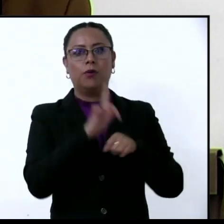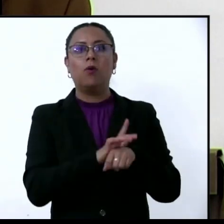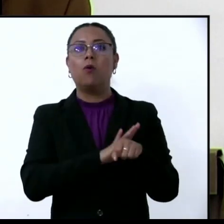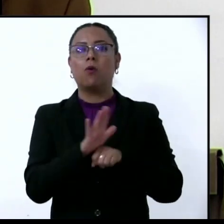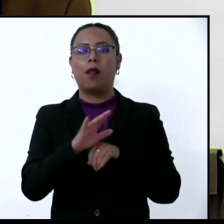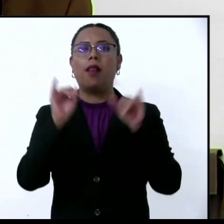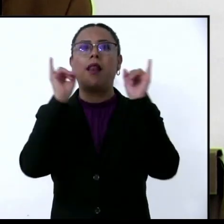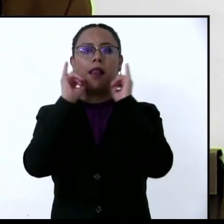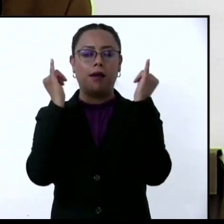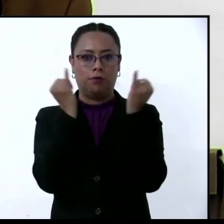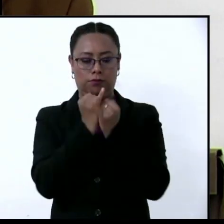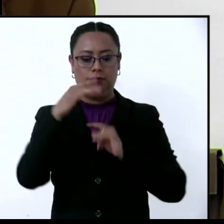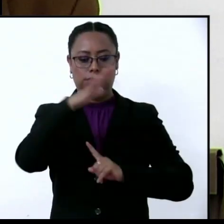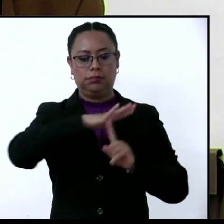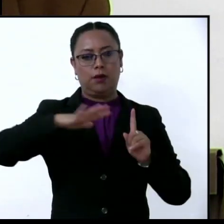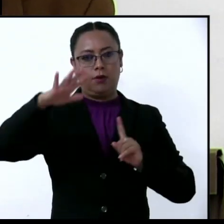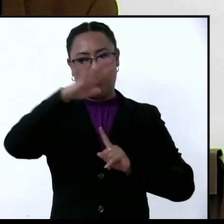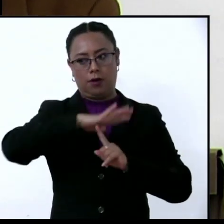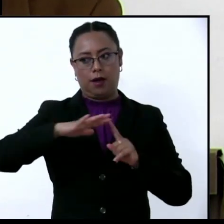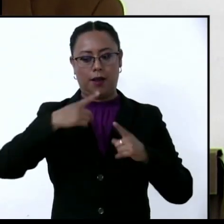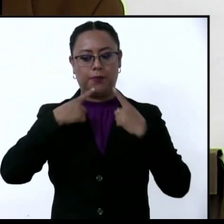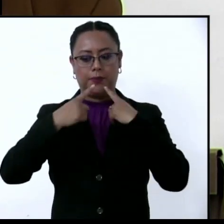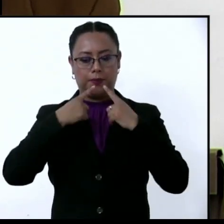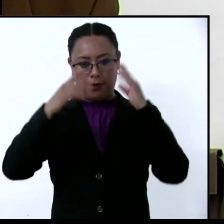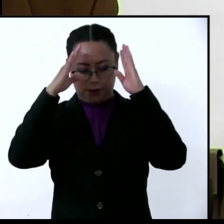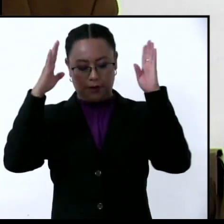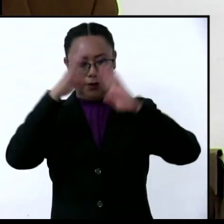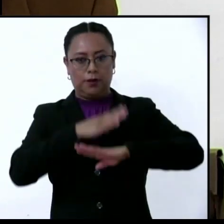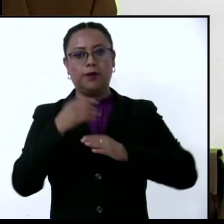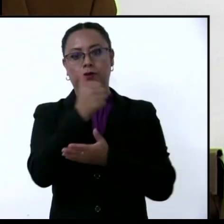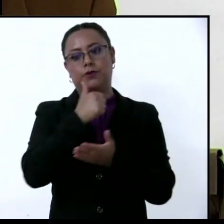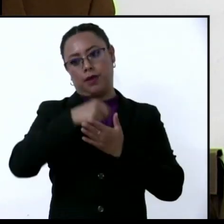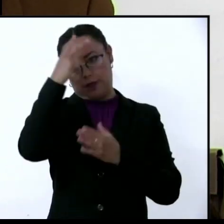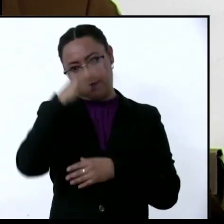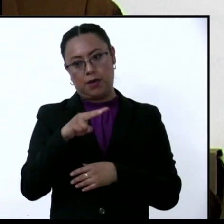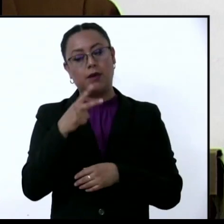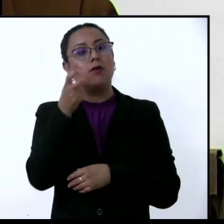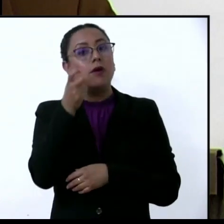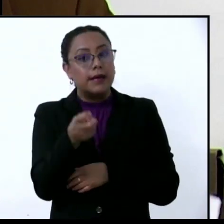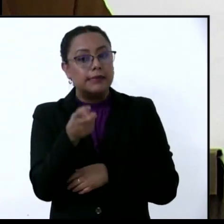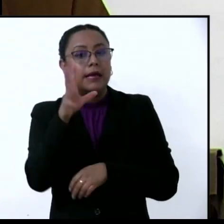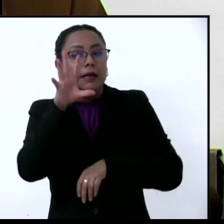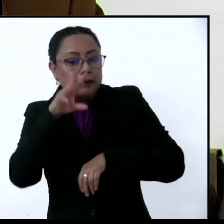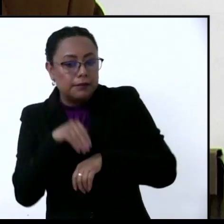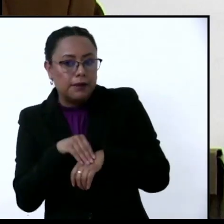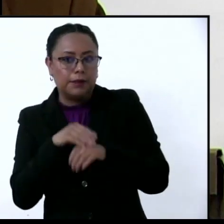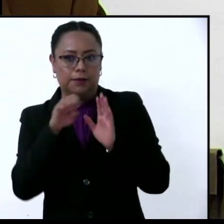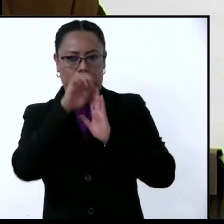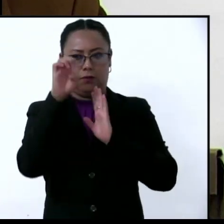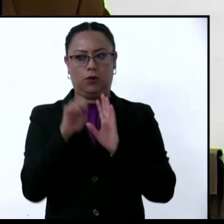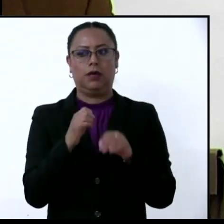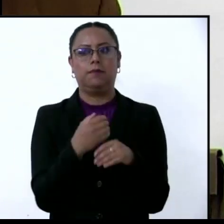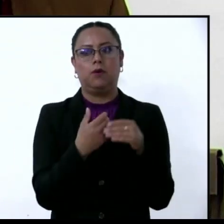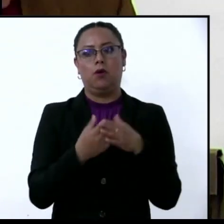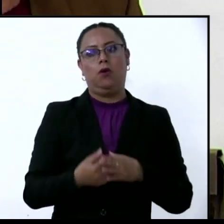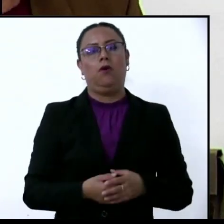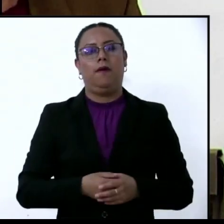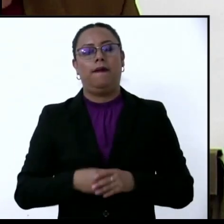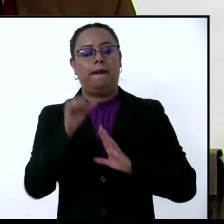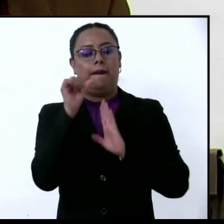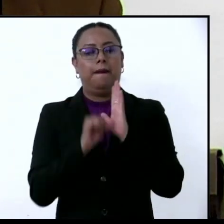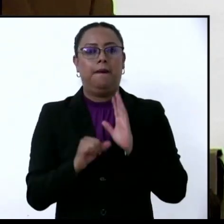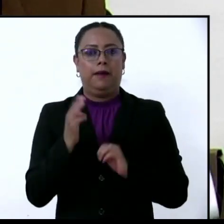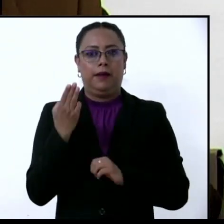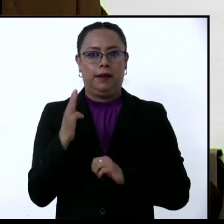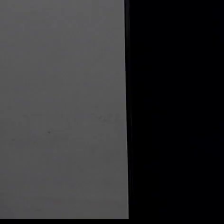de Conciliación y Arbitraje de la Ciudad de México, que nos ha permitido que a partir del mes de